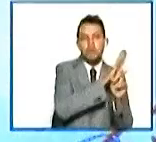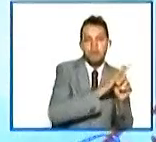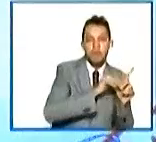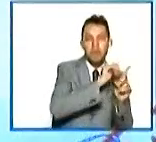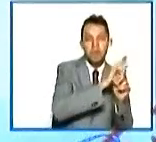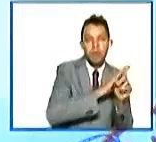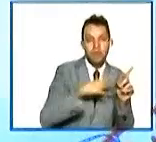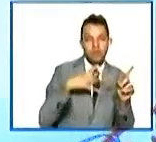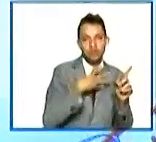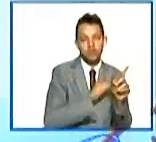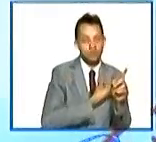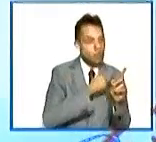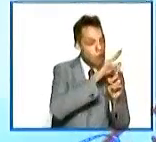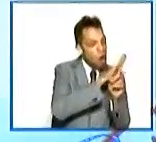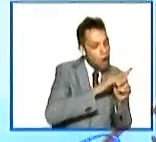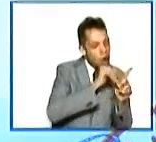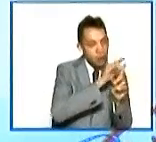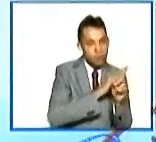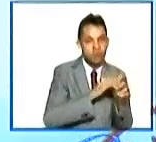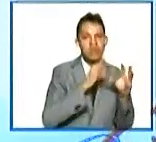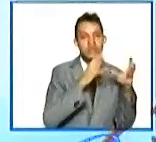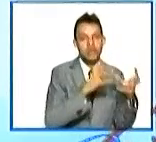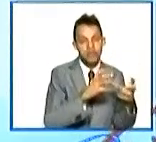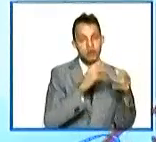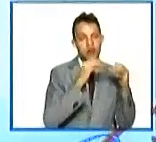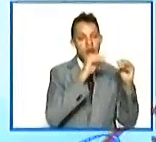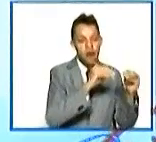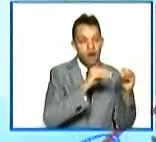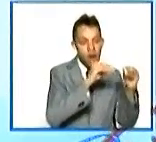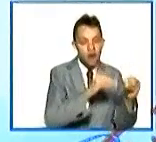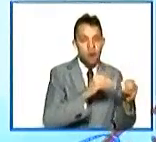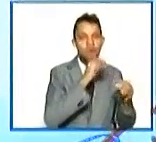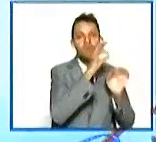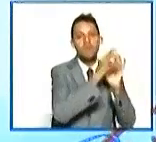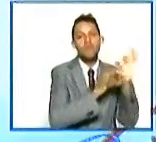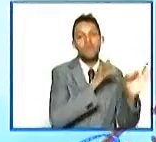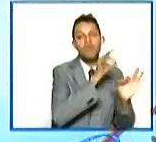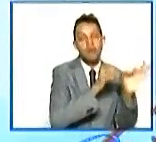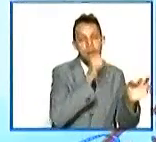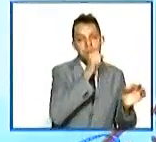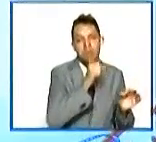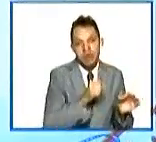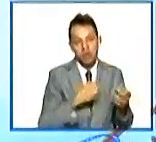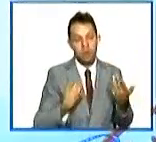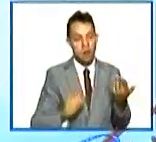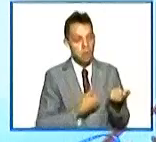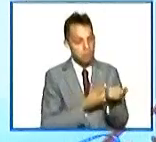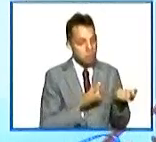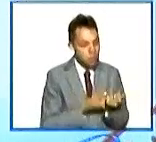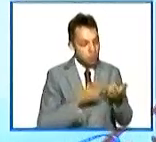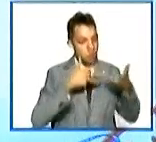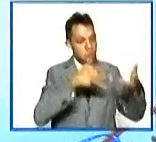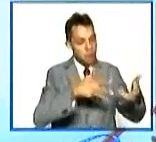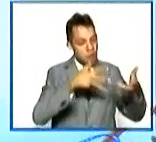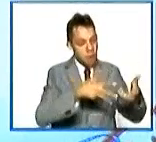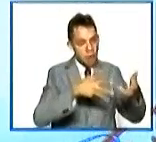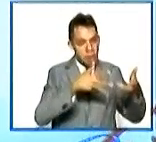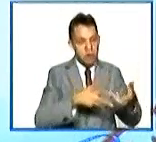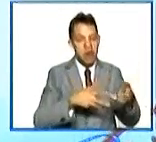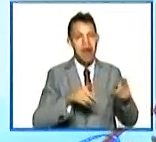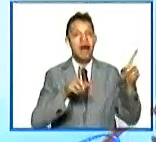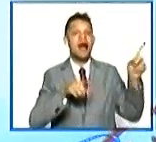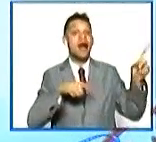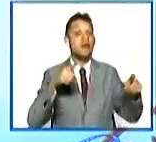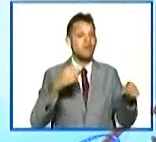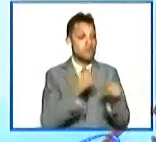la Fundación. Y el objetivo es informar, entrenar y fortalecer al personal cuidador de los